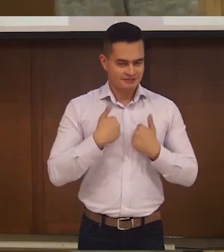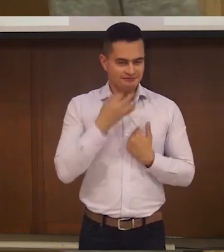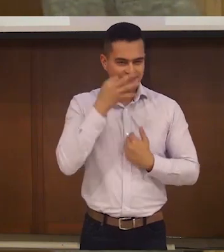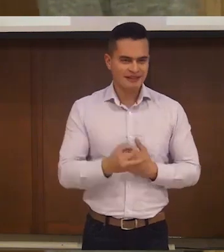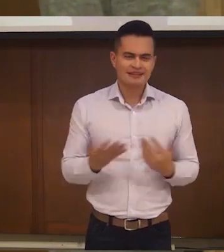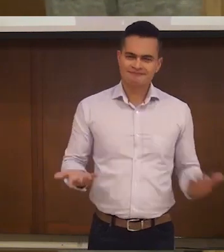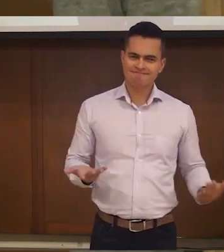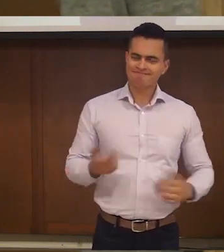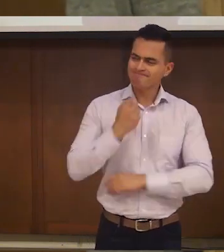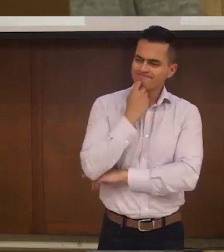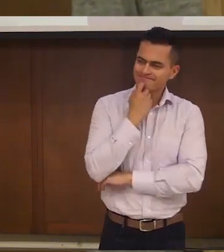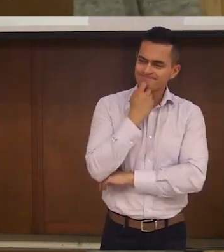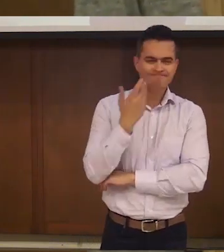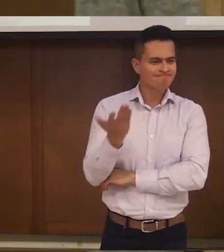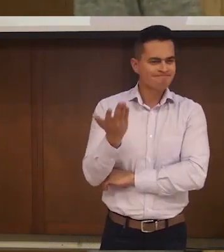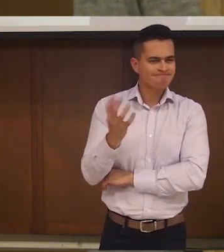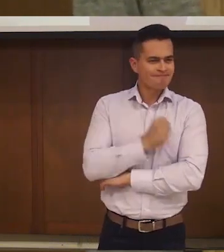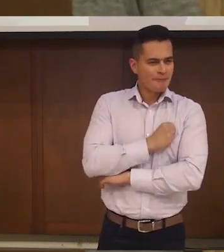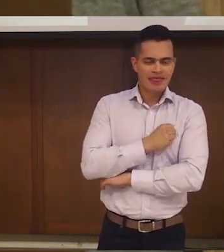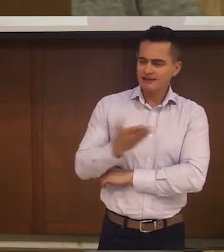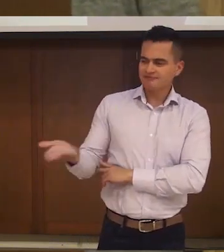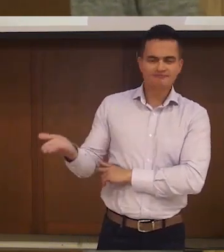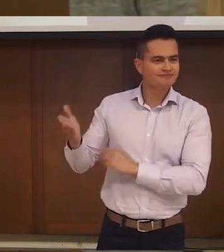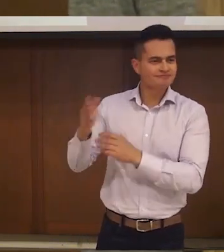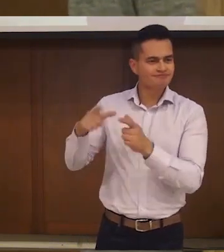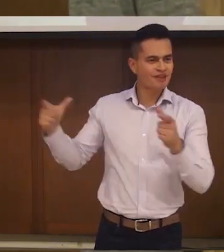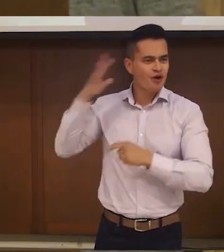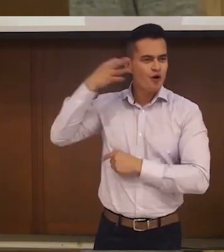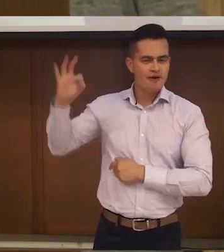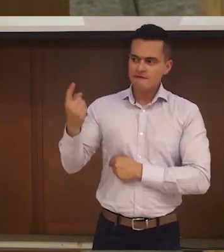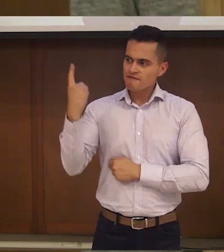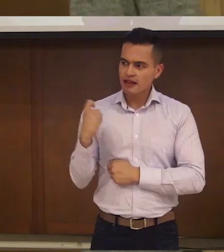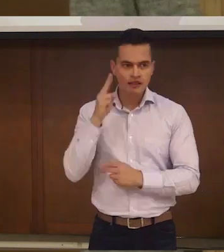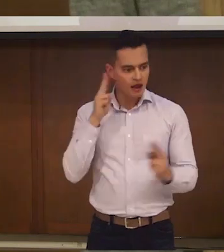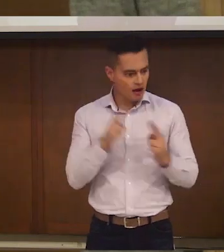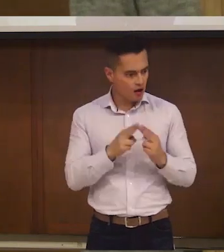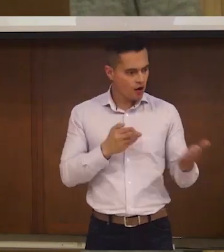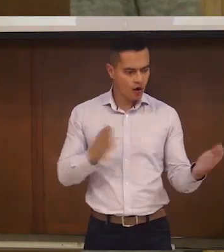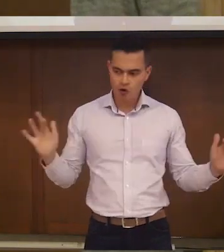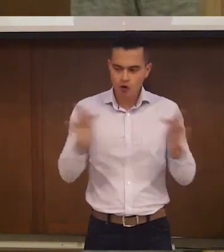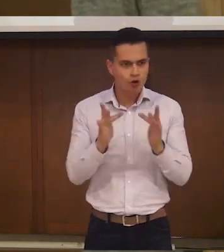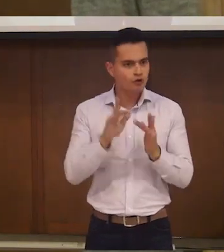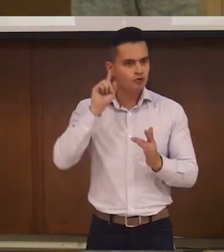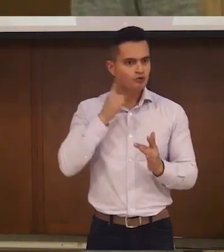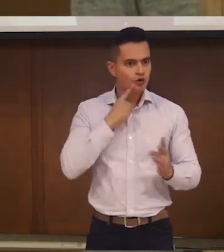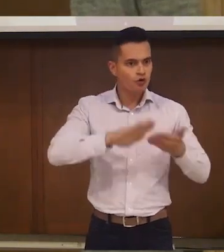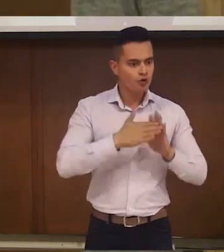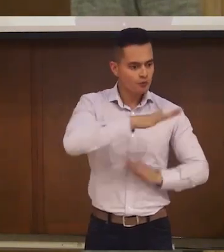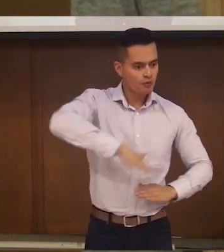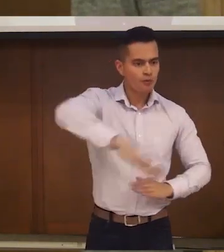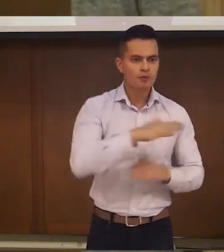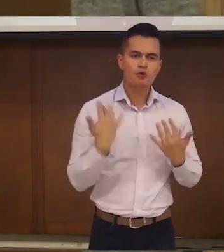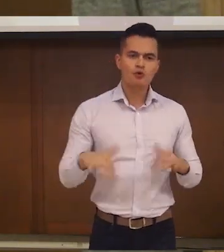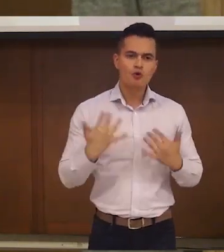pobres los que no conocen esto porque se pierden de conocer algo maravilloso del